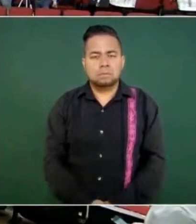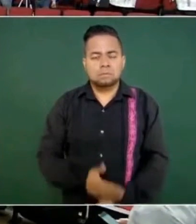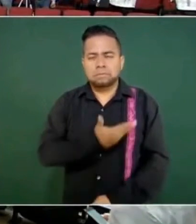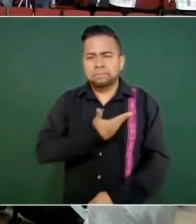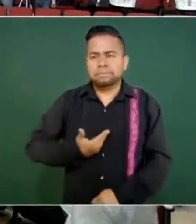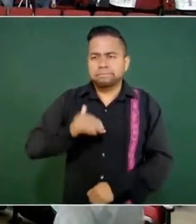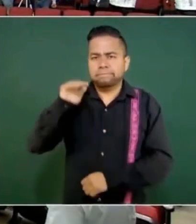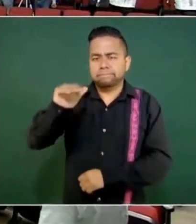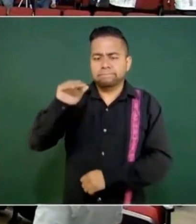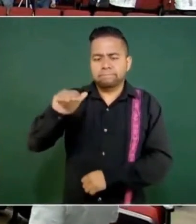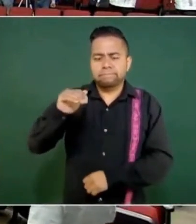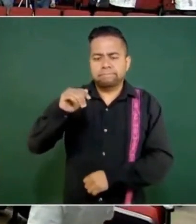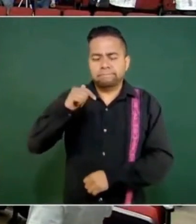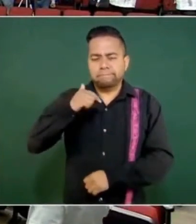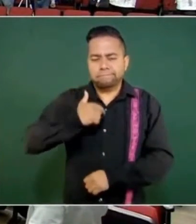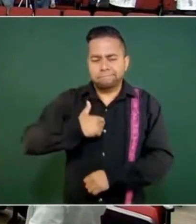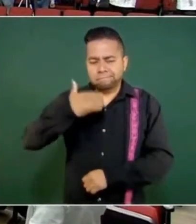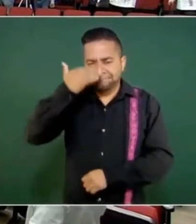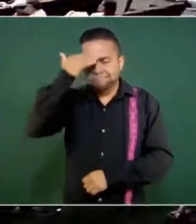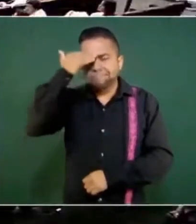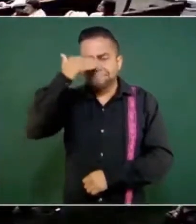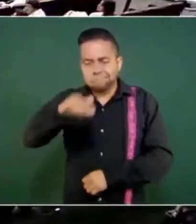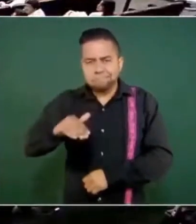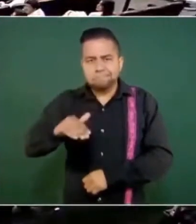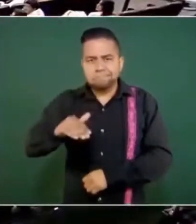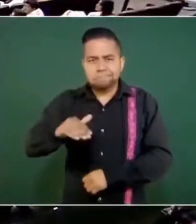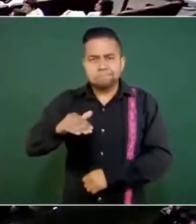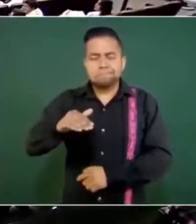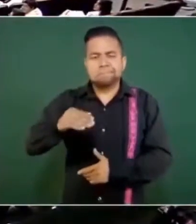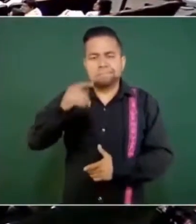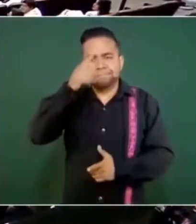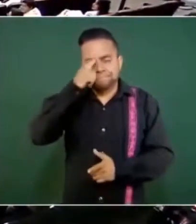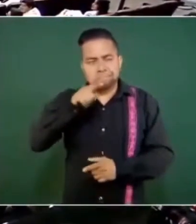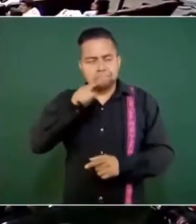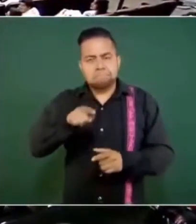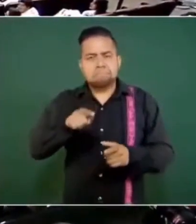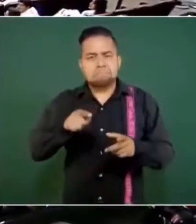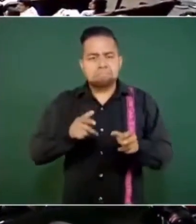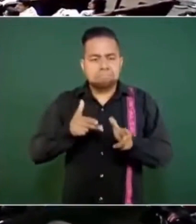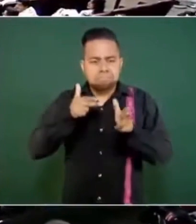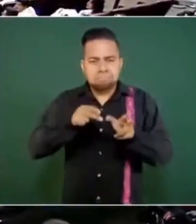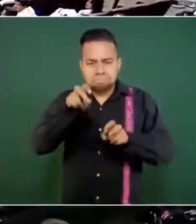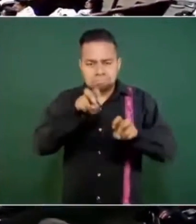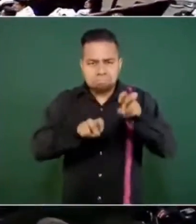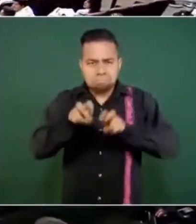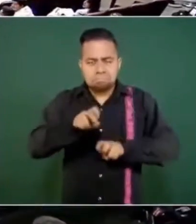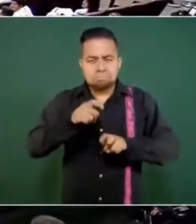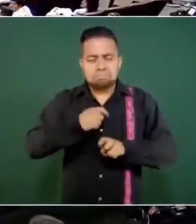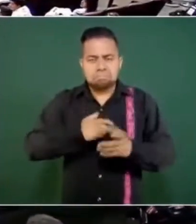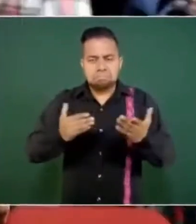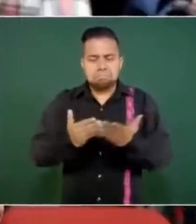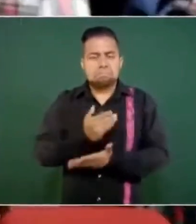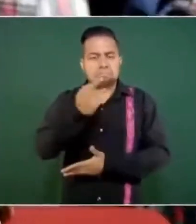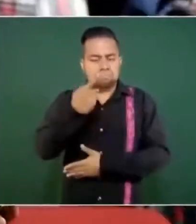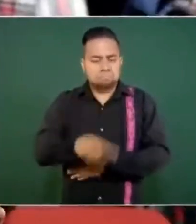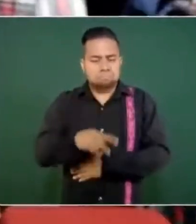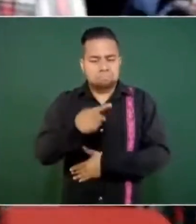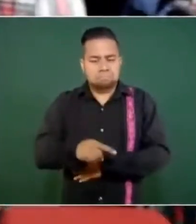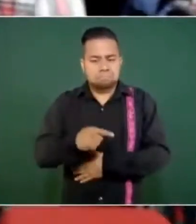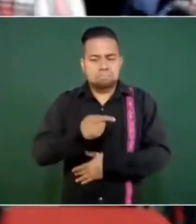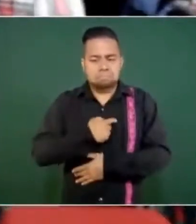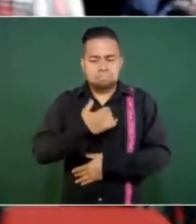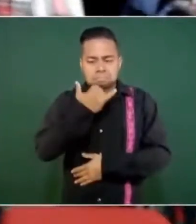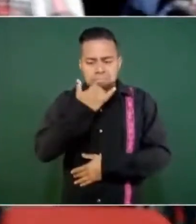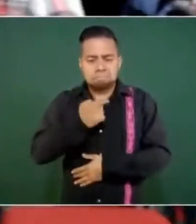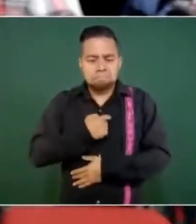Hay medios que van a poder pasar al tren interoceánico. Nosotros somos medios locales, presidente. Somos los medios pobres. Yo